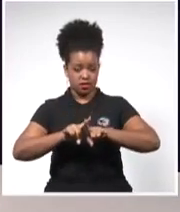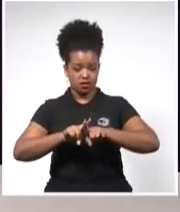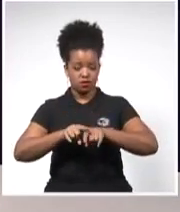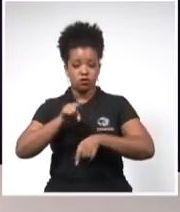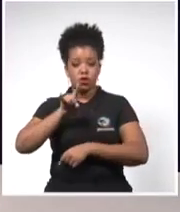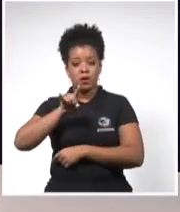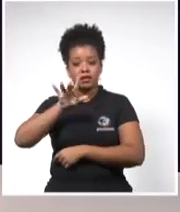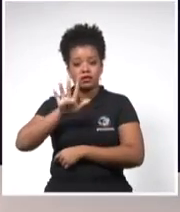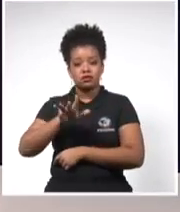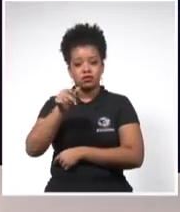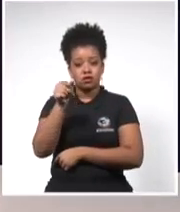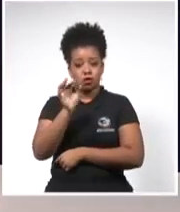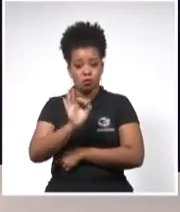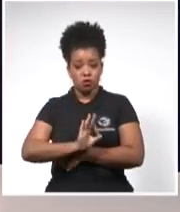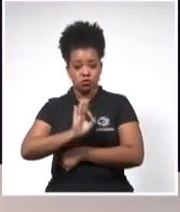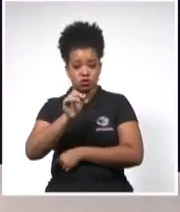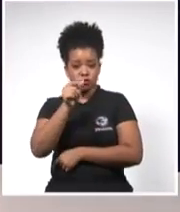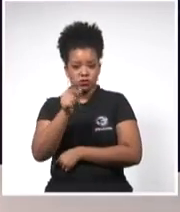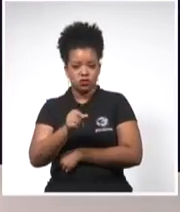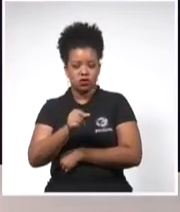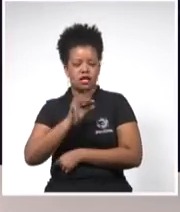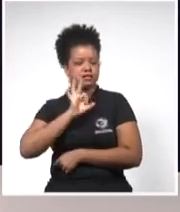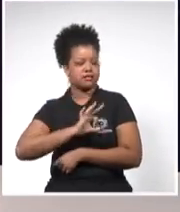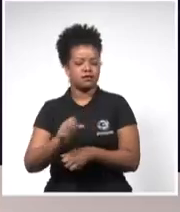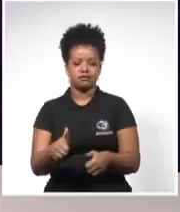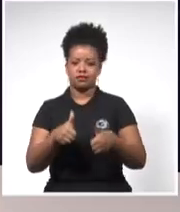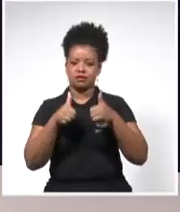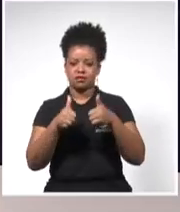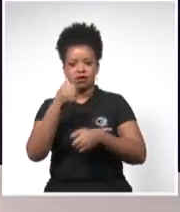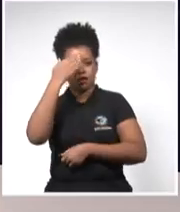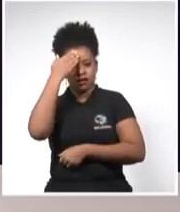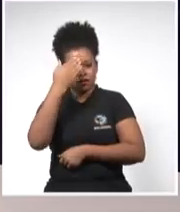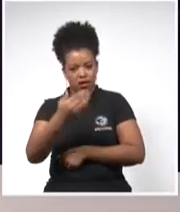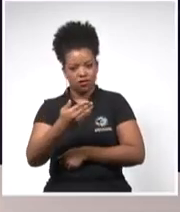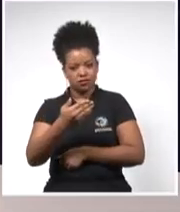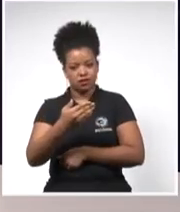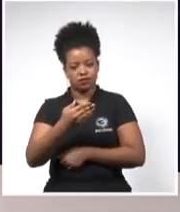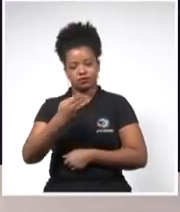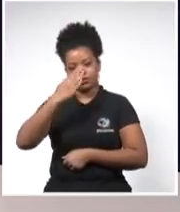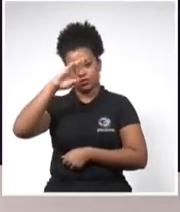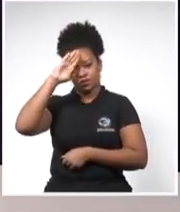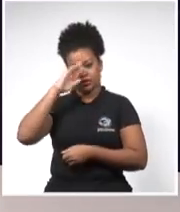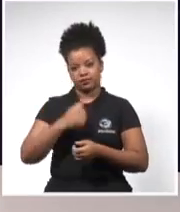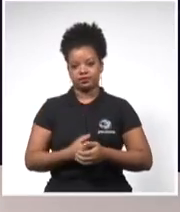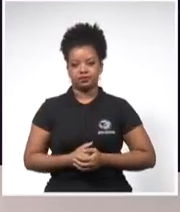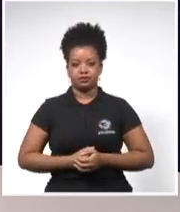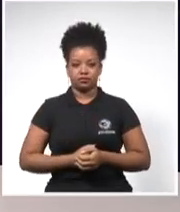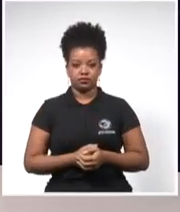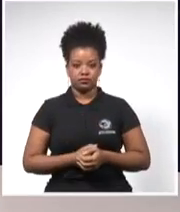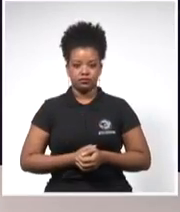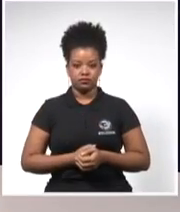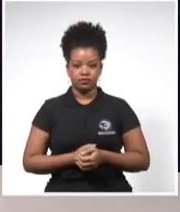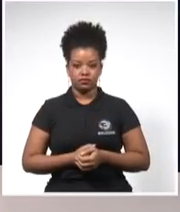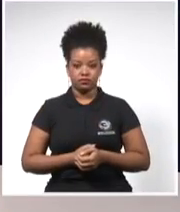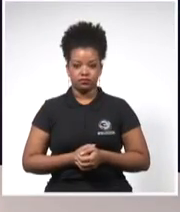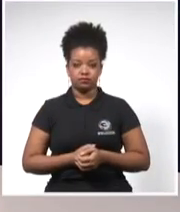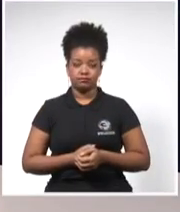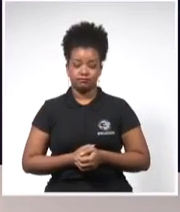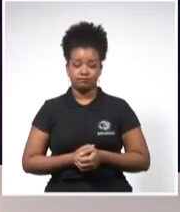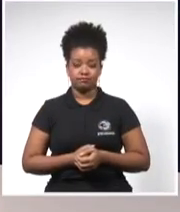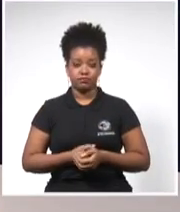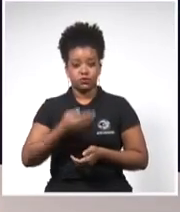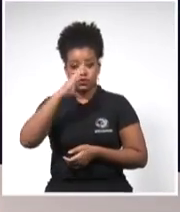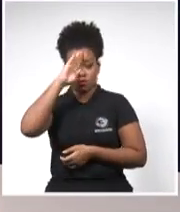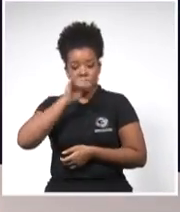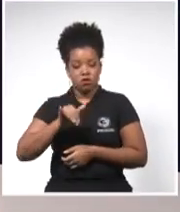estaba satisfecho o muy satisfecho con el programa. Si Cuba no se hubiera visto conminada a retirar sus médicos de